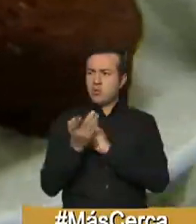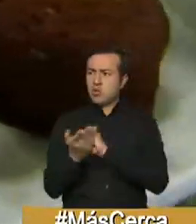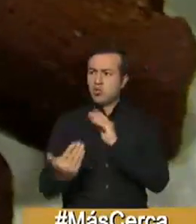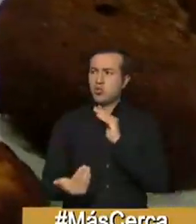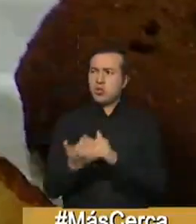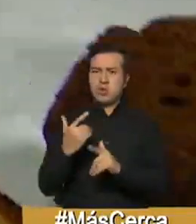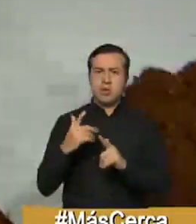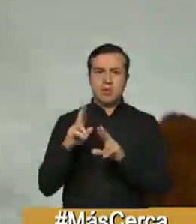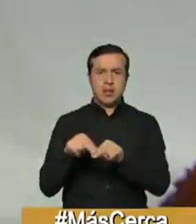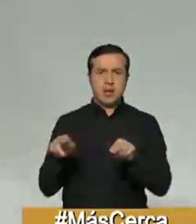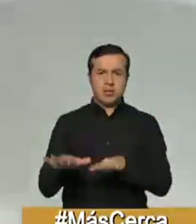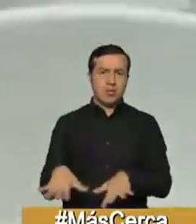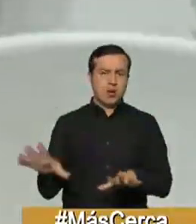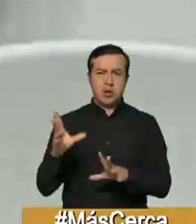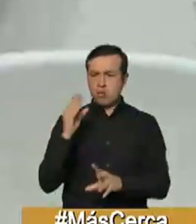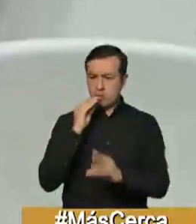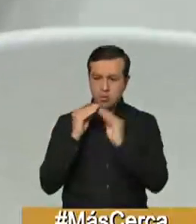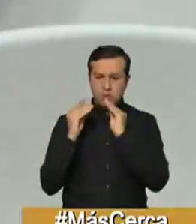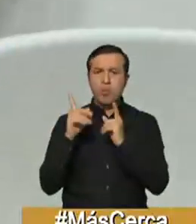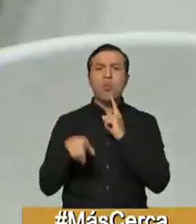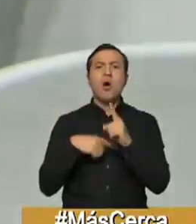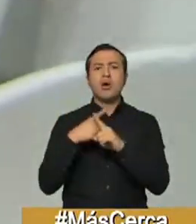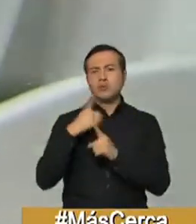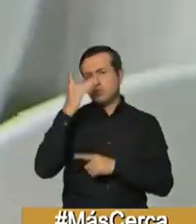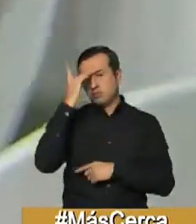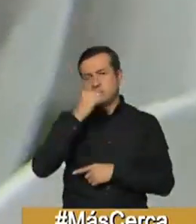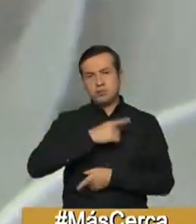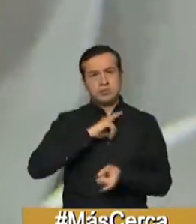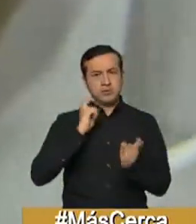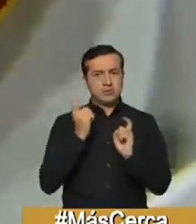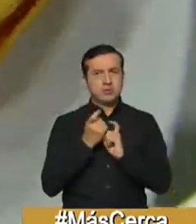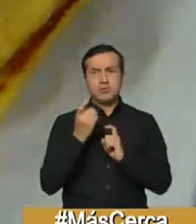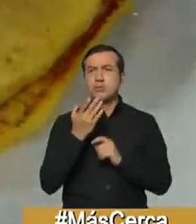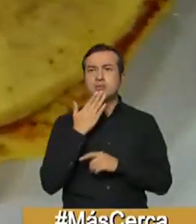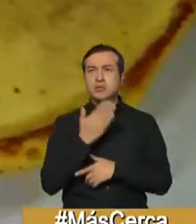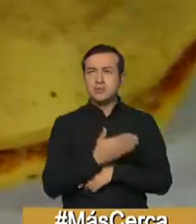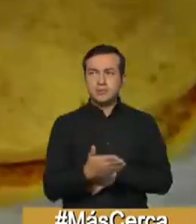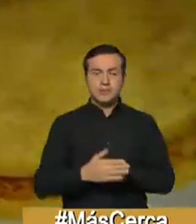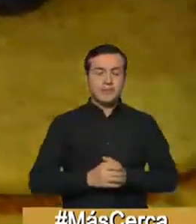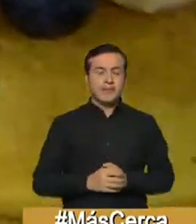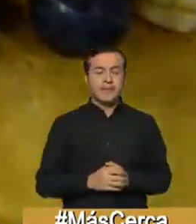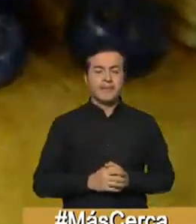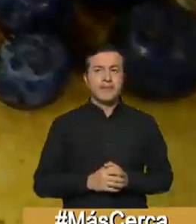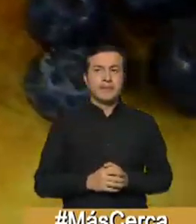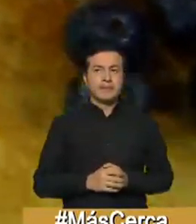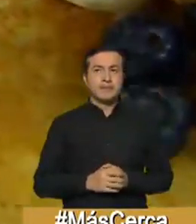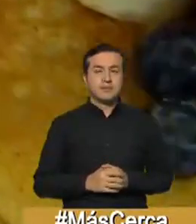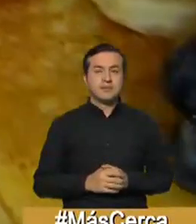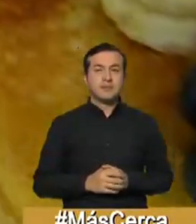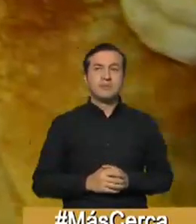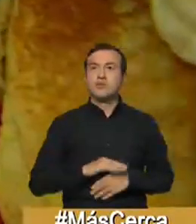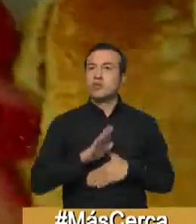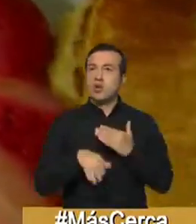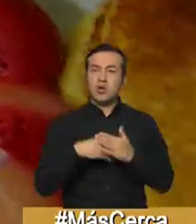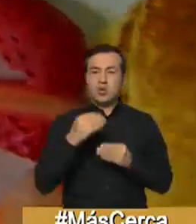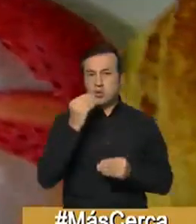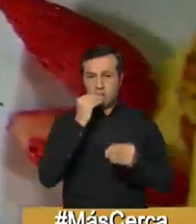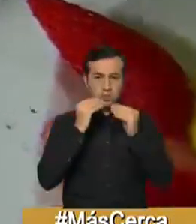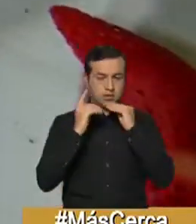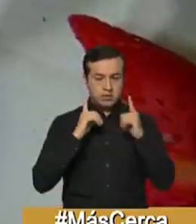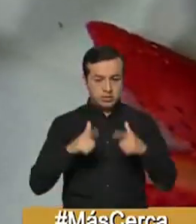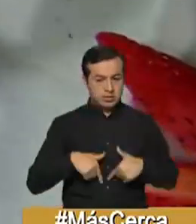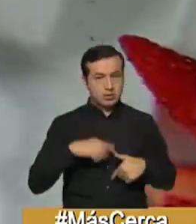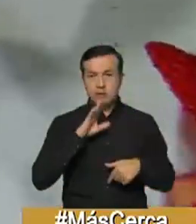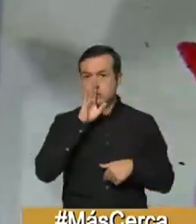de alimentación? ¿En qué momento se debe de tomar la decisión o en base a qué? Claro. Deberíamos todos comer saludable, okay,